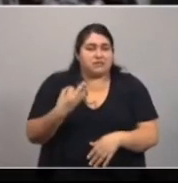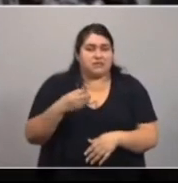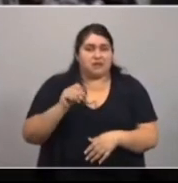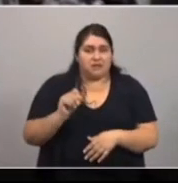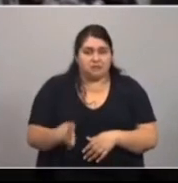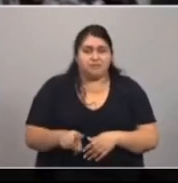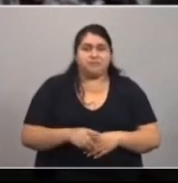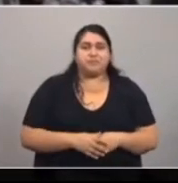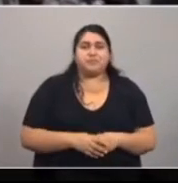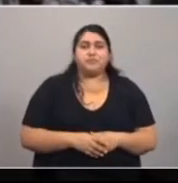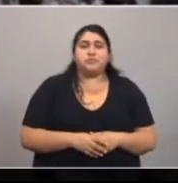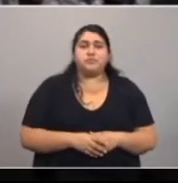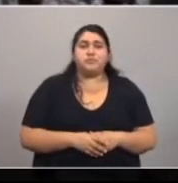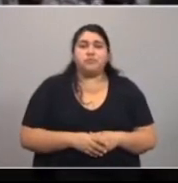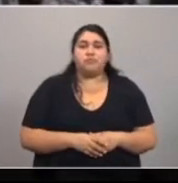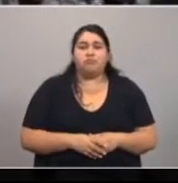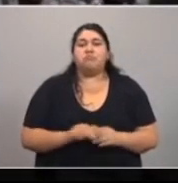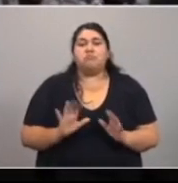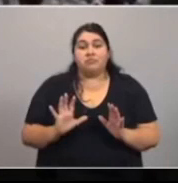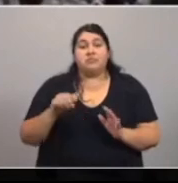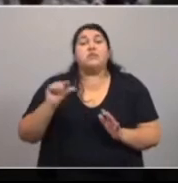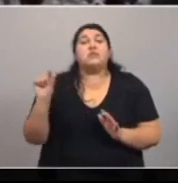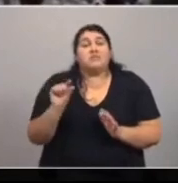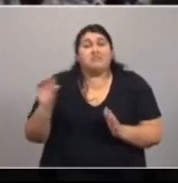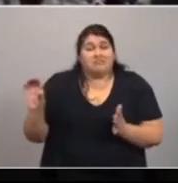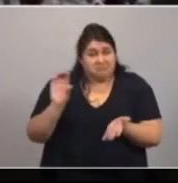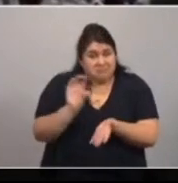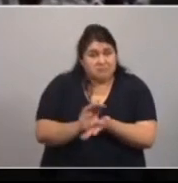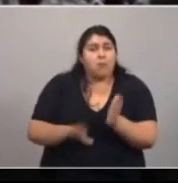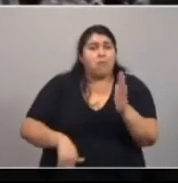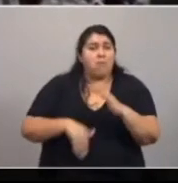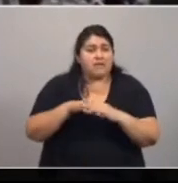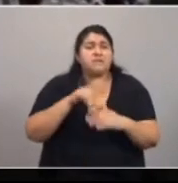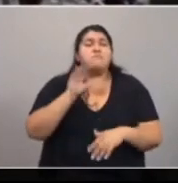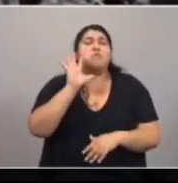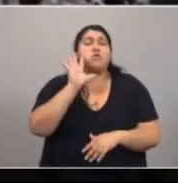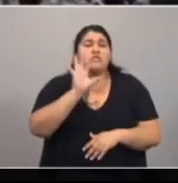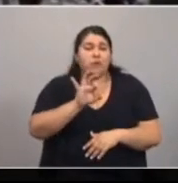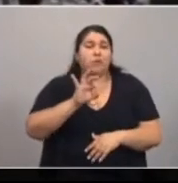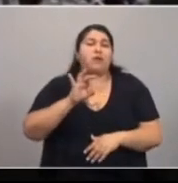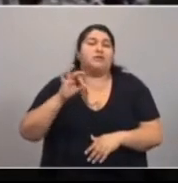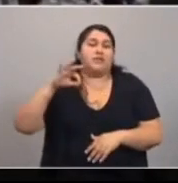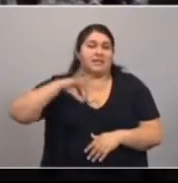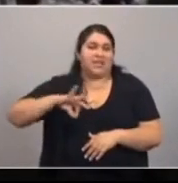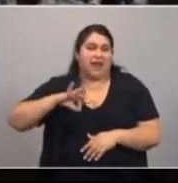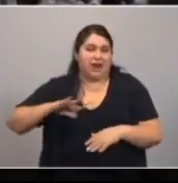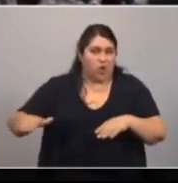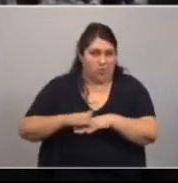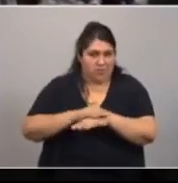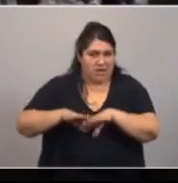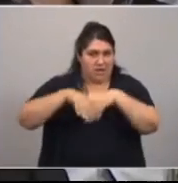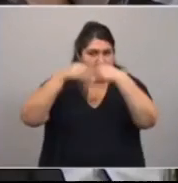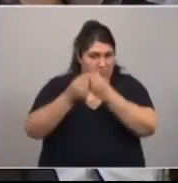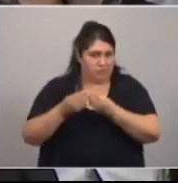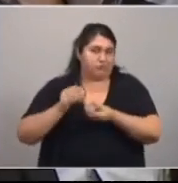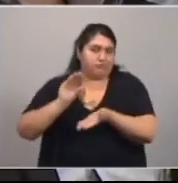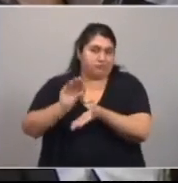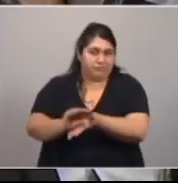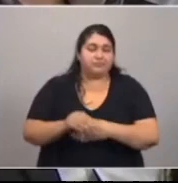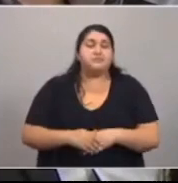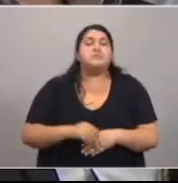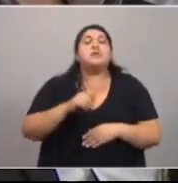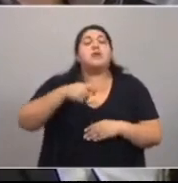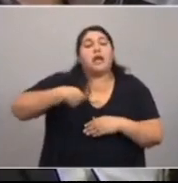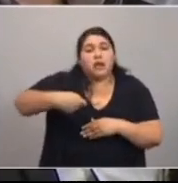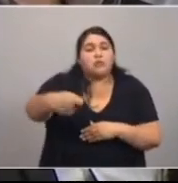microcrédito son 50 salarios mínimos vitales y móviles. Estos créditos son a 48 meses, con tasa fija en pesos, tiene un periodo